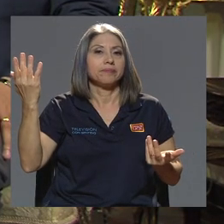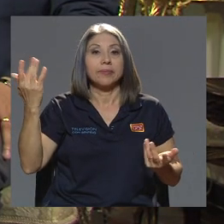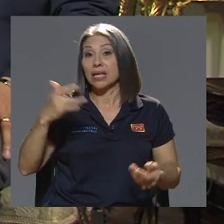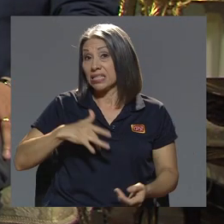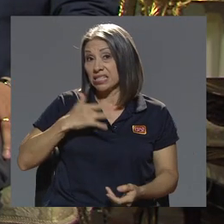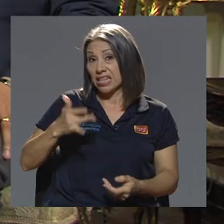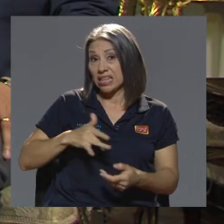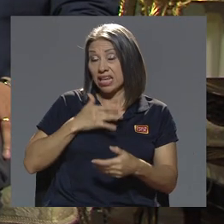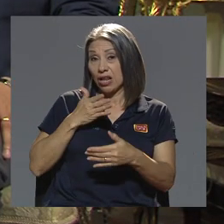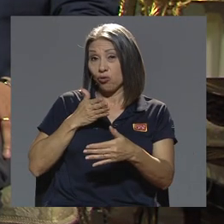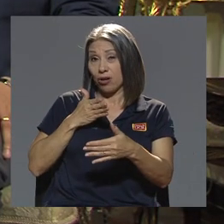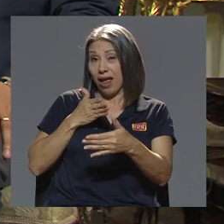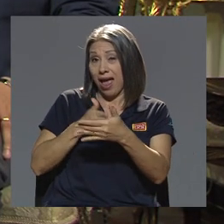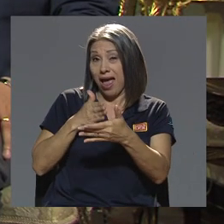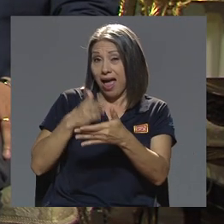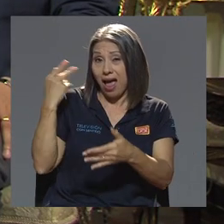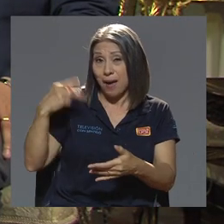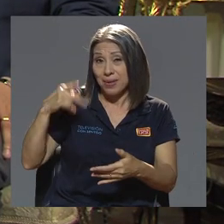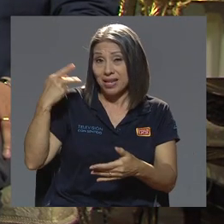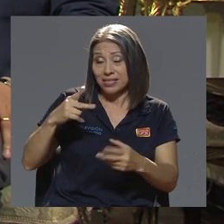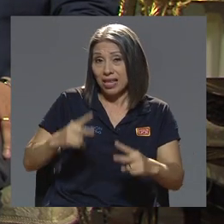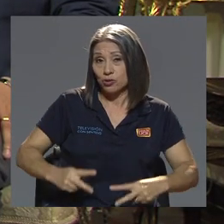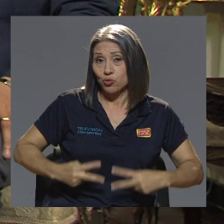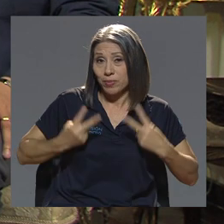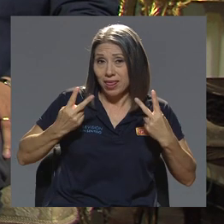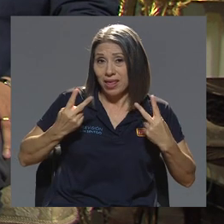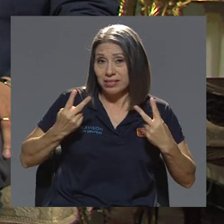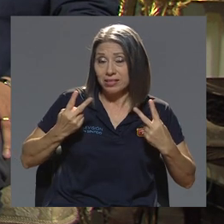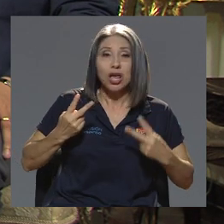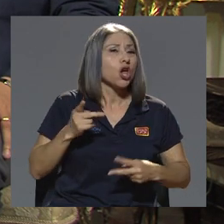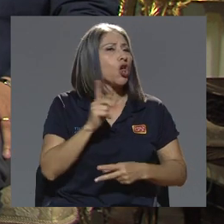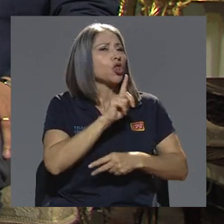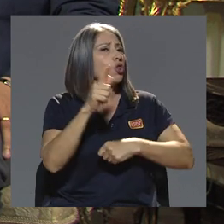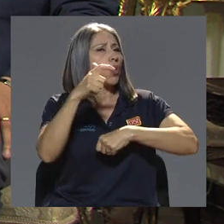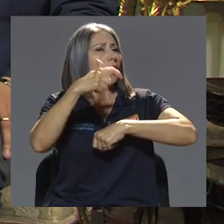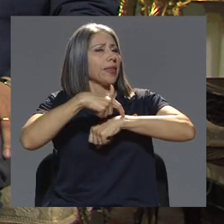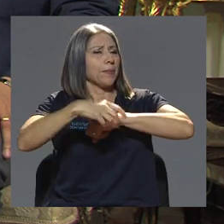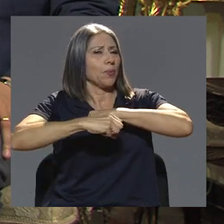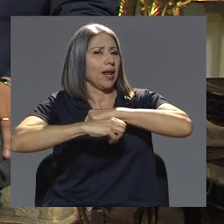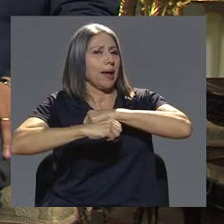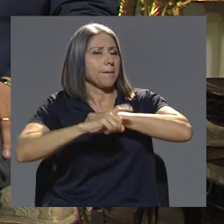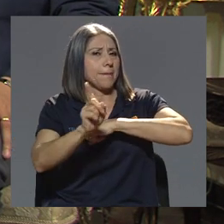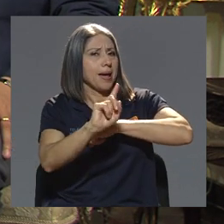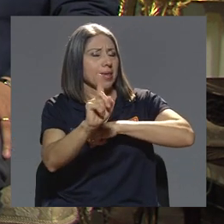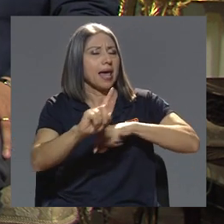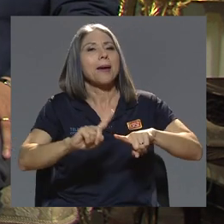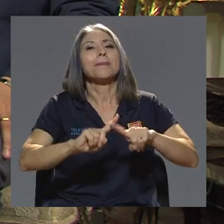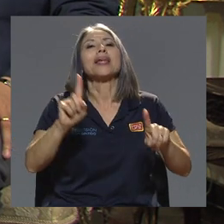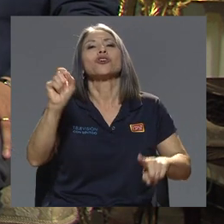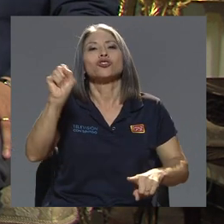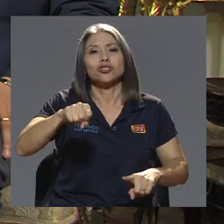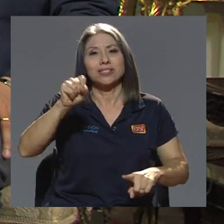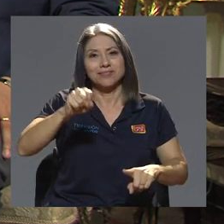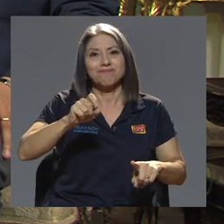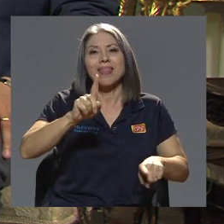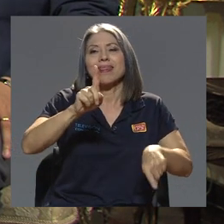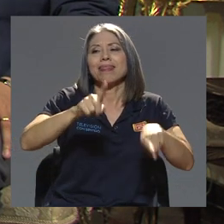¿Sintieron amenazadas sus vidas en algún momento? No durante la campaña, pero sí en diferentes